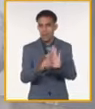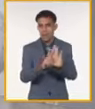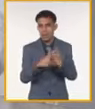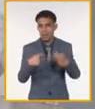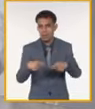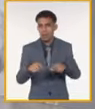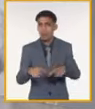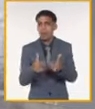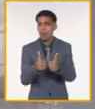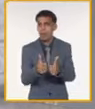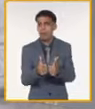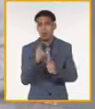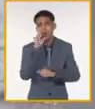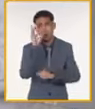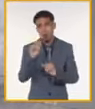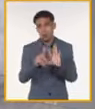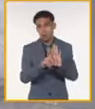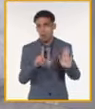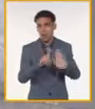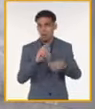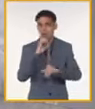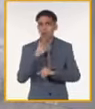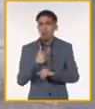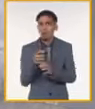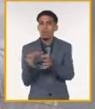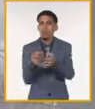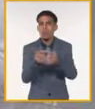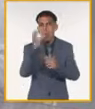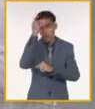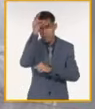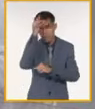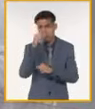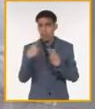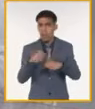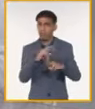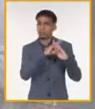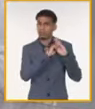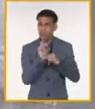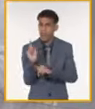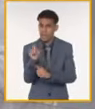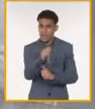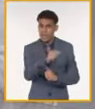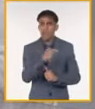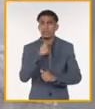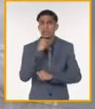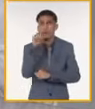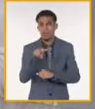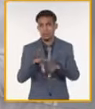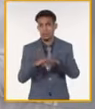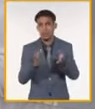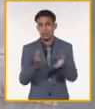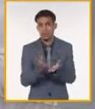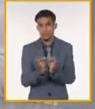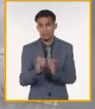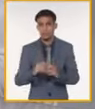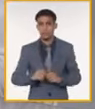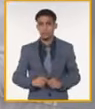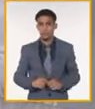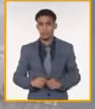establecido a través de los cuerpos de inversiones que tienen esas funciones rectoras de de la economía en cada uno de los